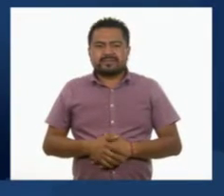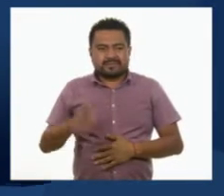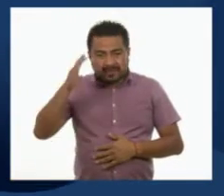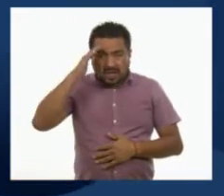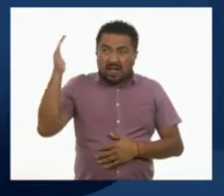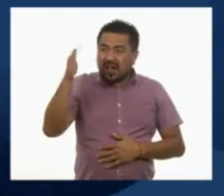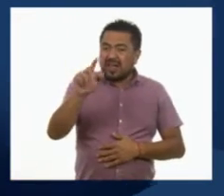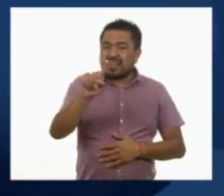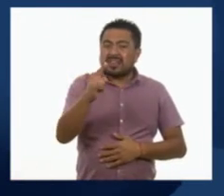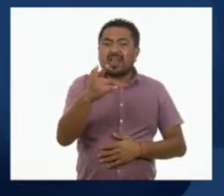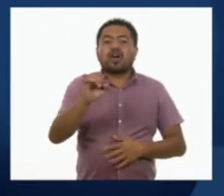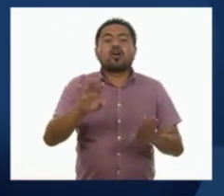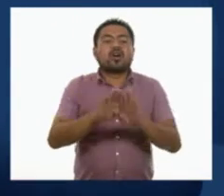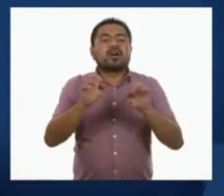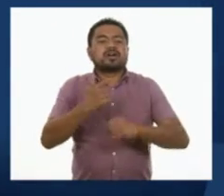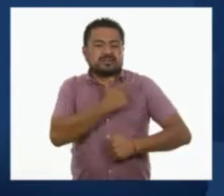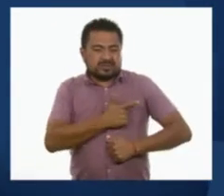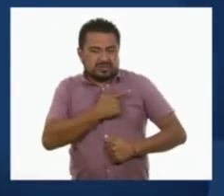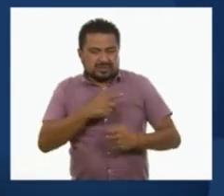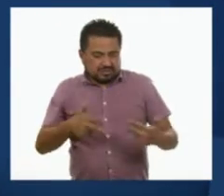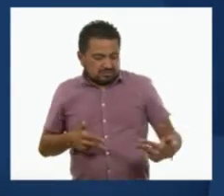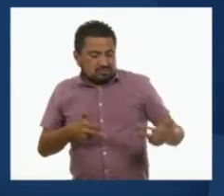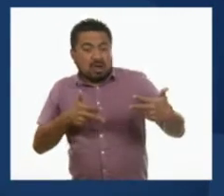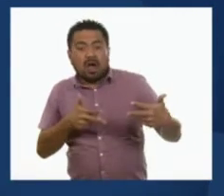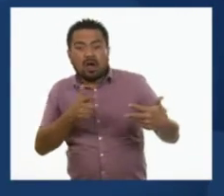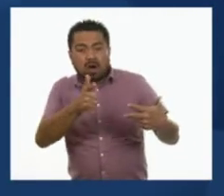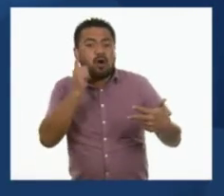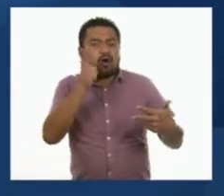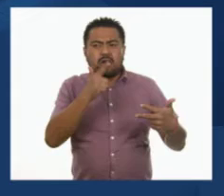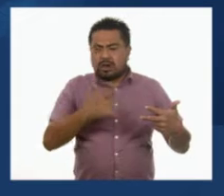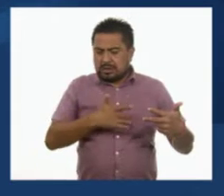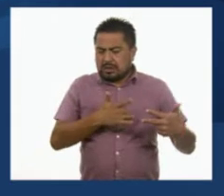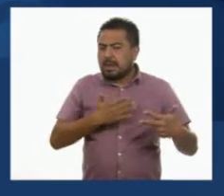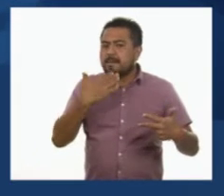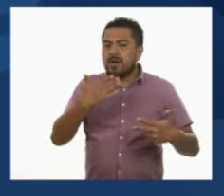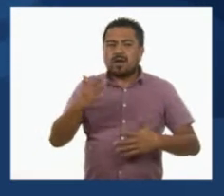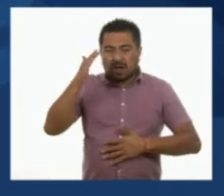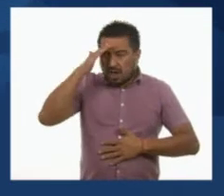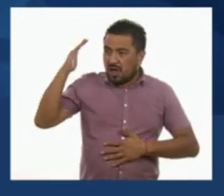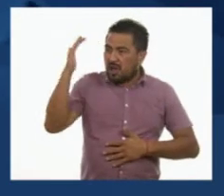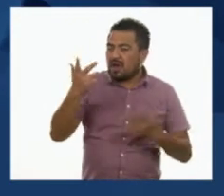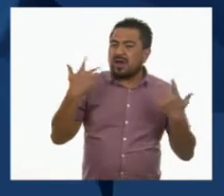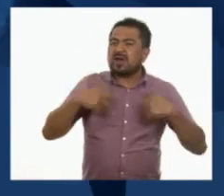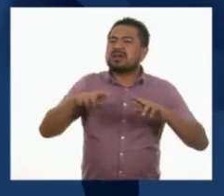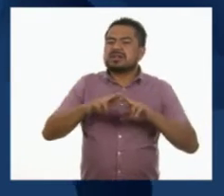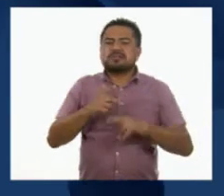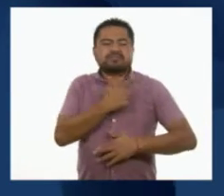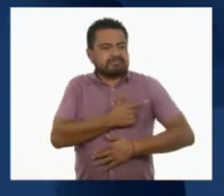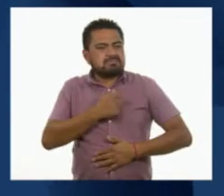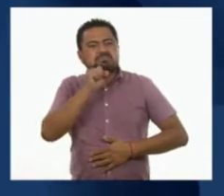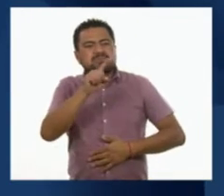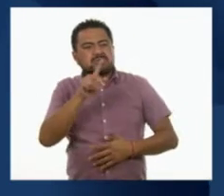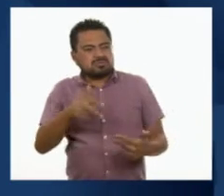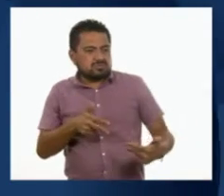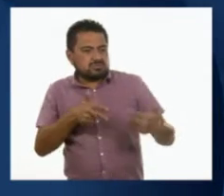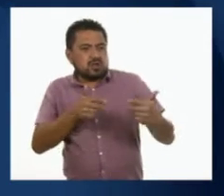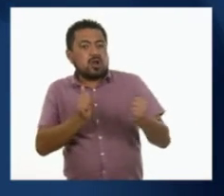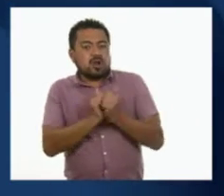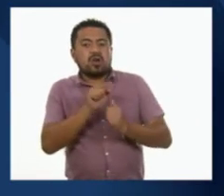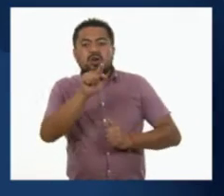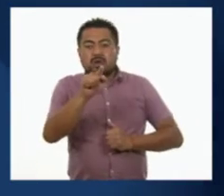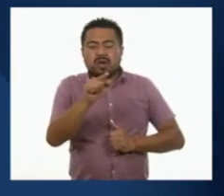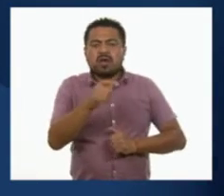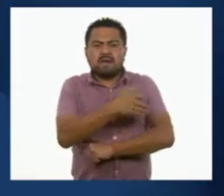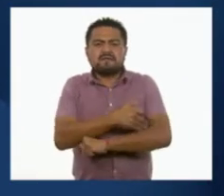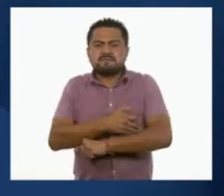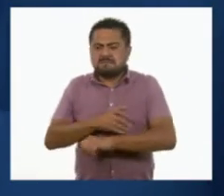Hola, Diego, ¿cómo estás? Qué gusto verte por videollamada. Espero que te encuentres bien. Hola, profesor Esteban. Me da gusto igual hablar con usted. ¿Estamos